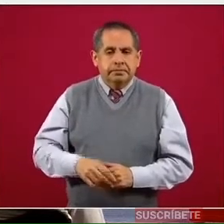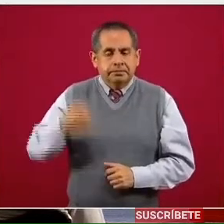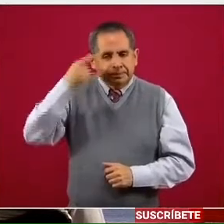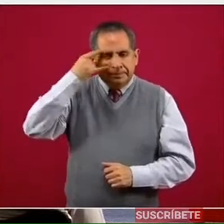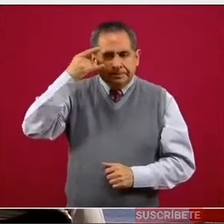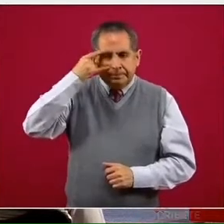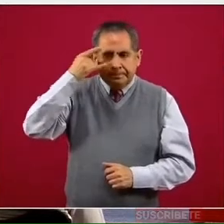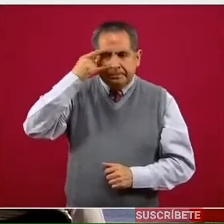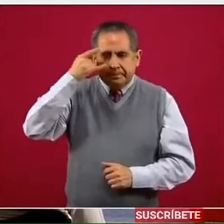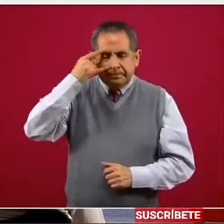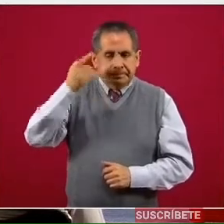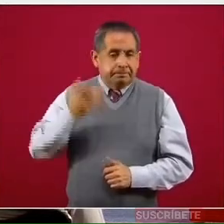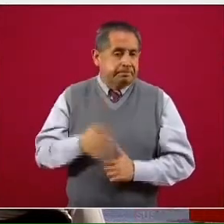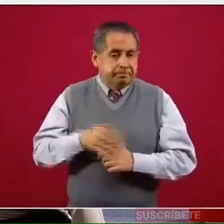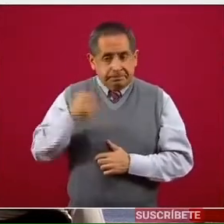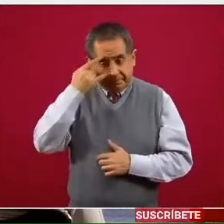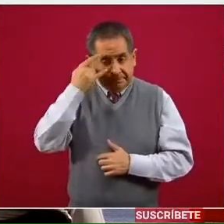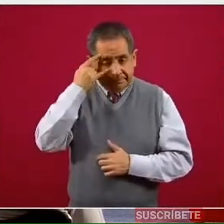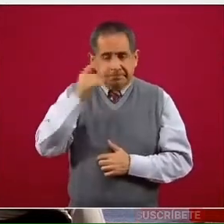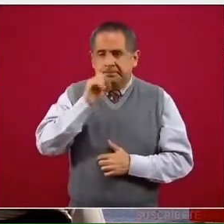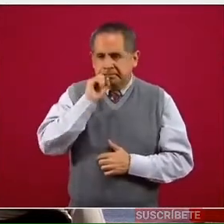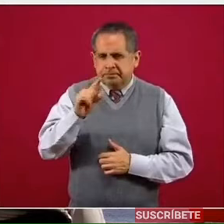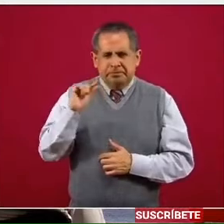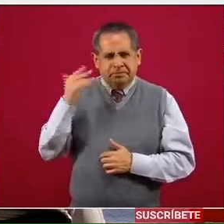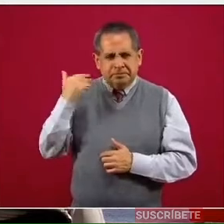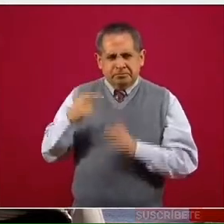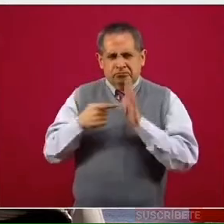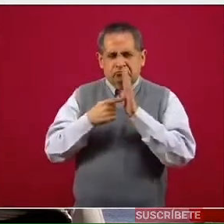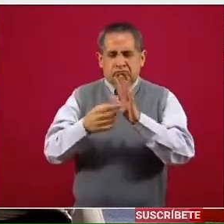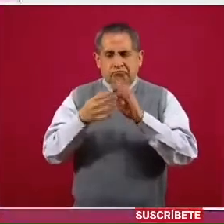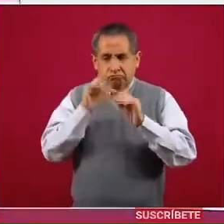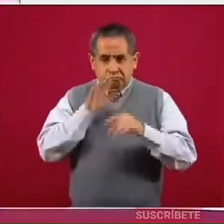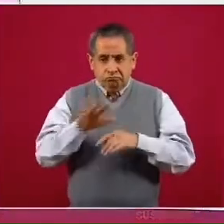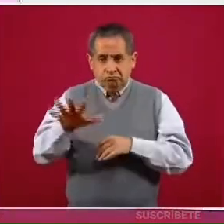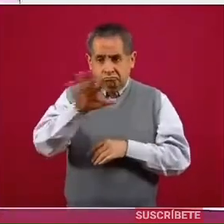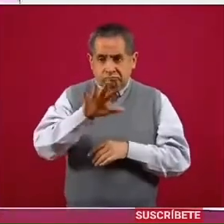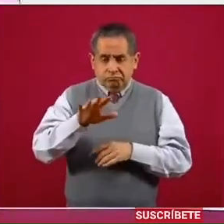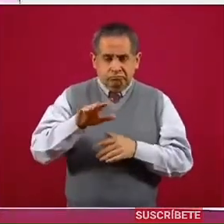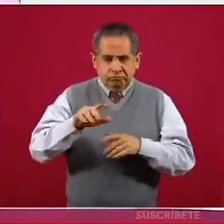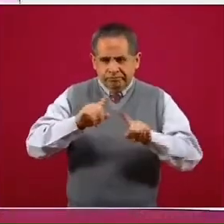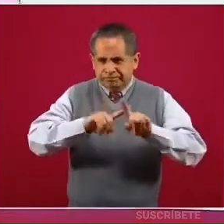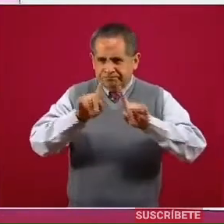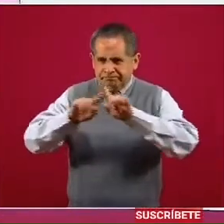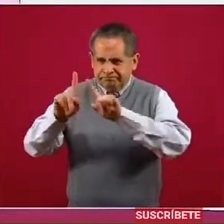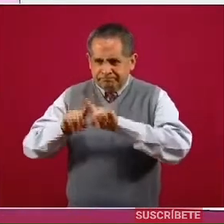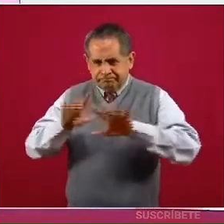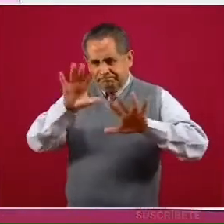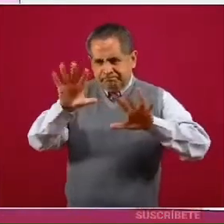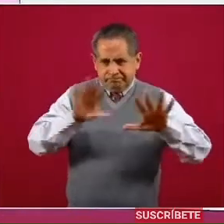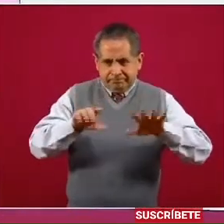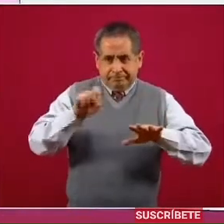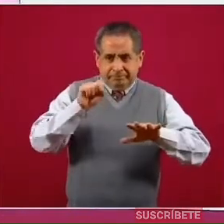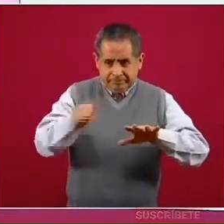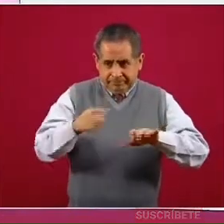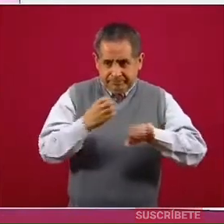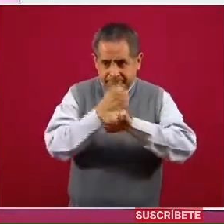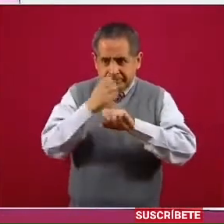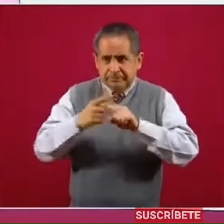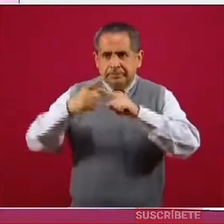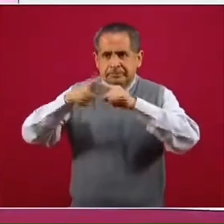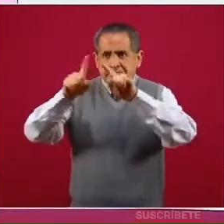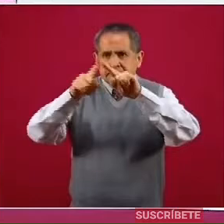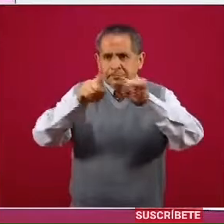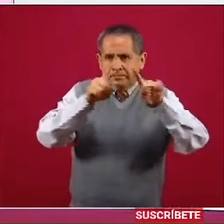Campeche. Campeche también lo presentamos recientemente. Vean ustedes el mosaico. En una misma entidad